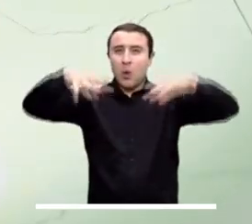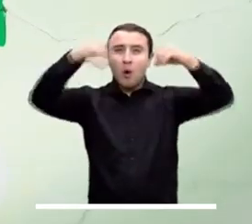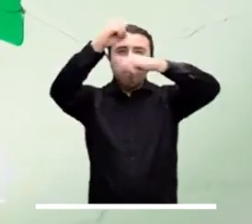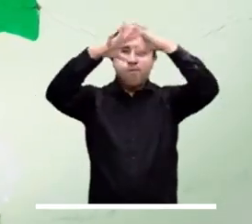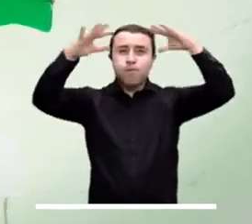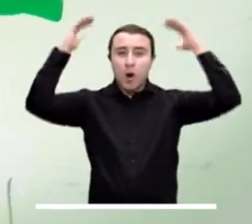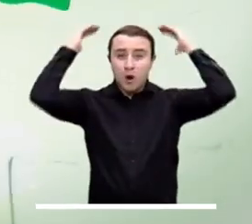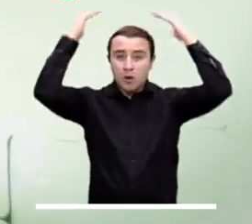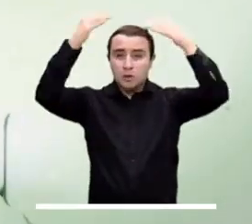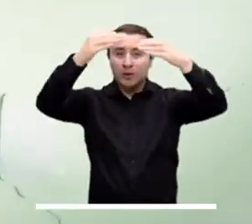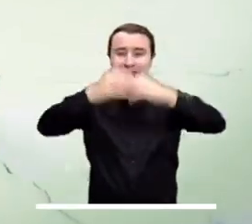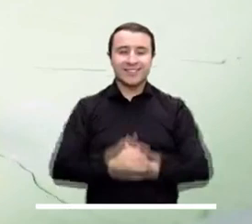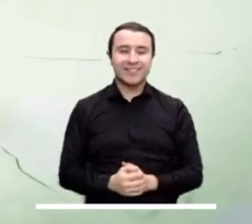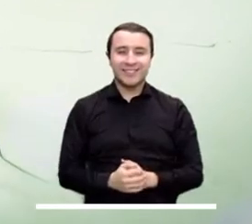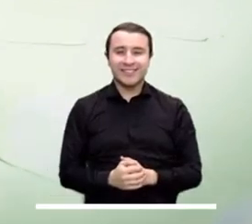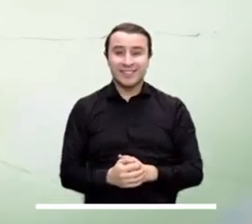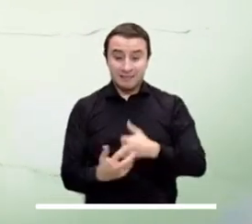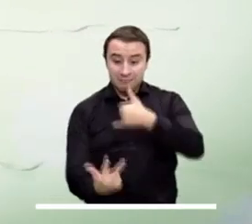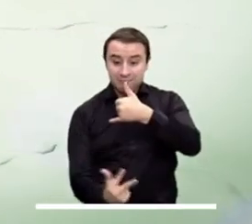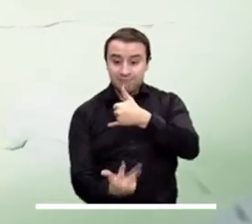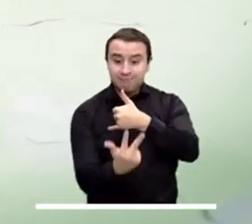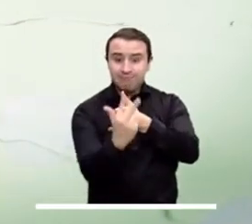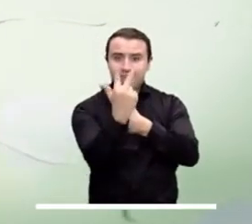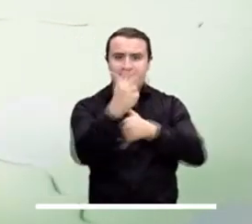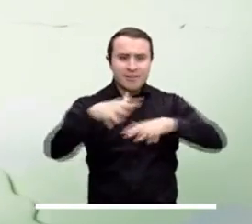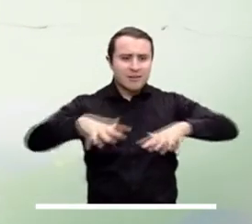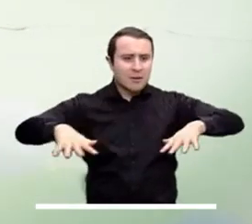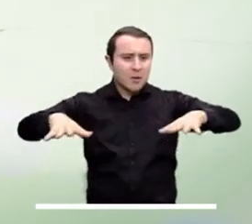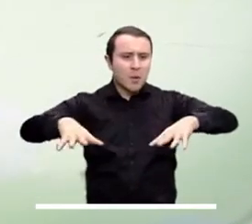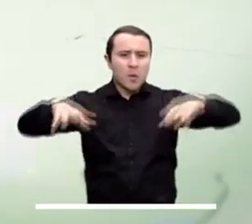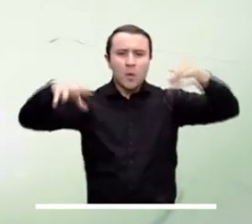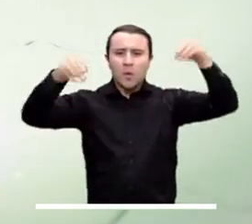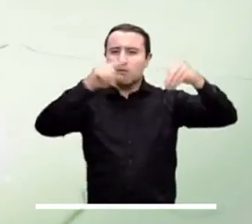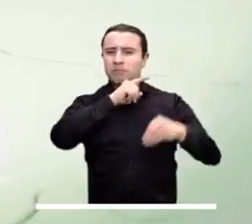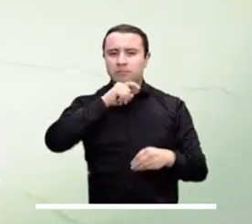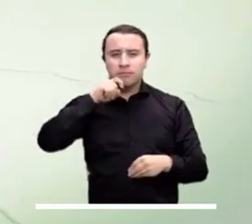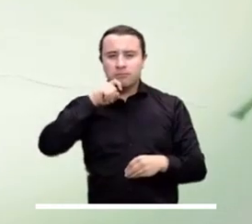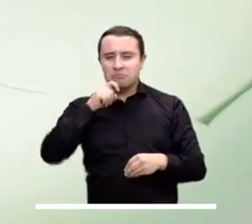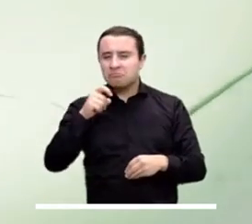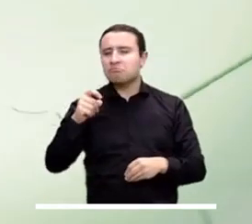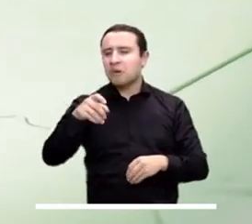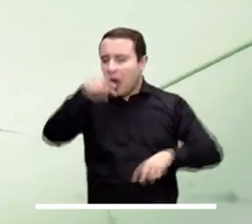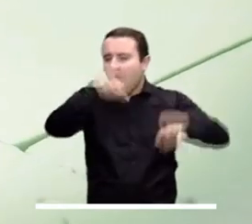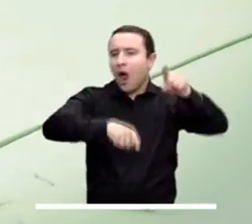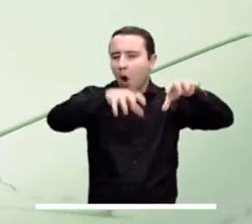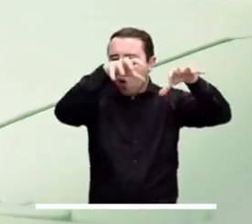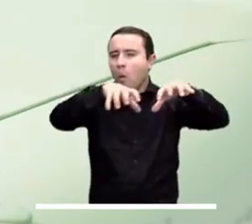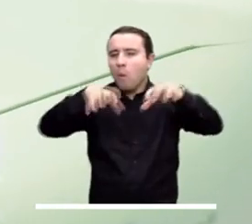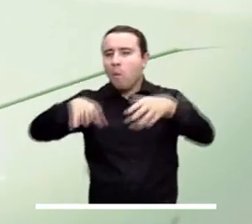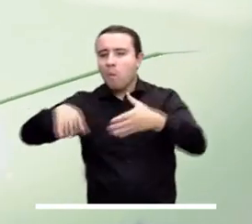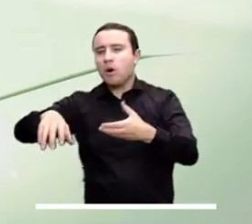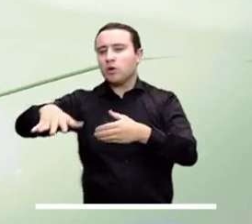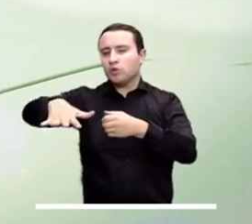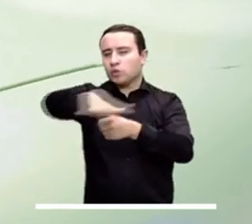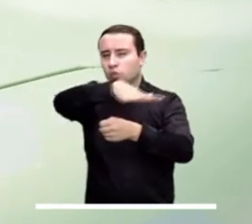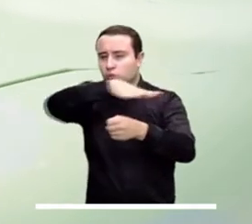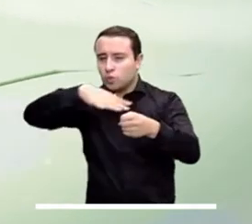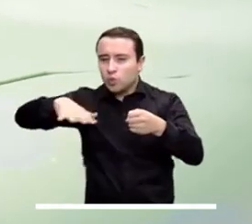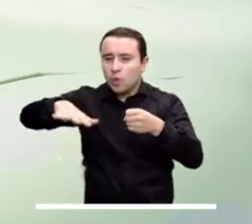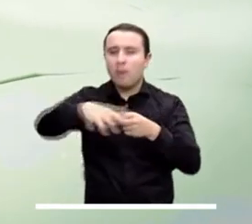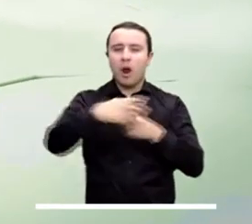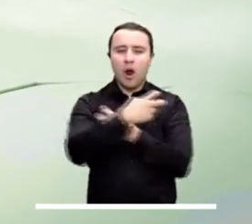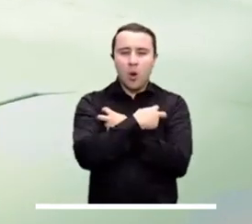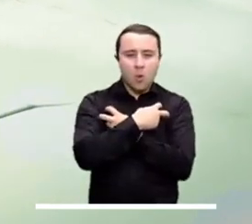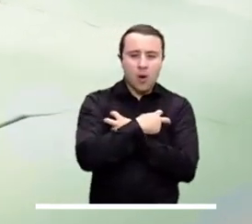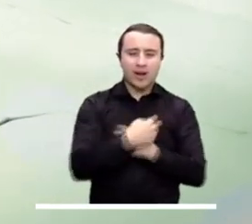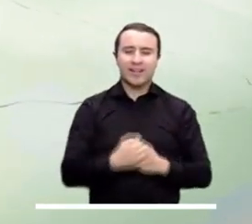Amanece en la región andina y, según los pronósticos, el tiempo seco dominará en la zona. No se descartan lluvias en sectores de Cundinamarca y Huila.